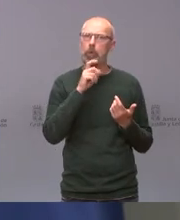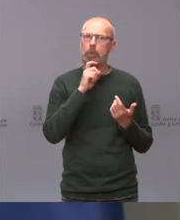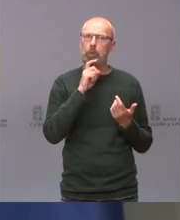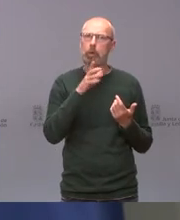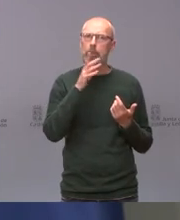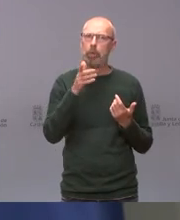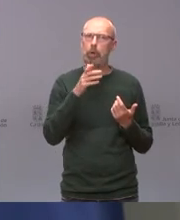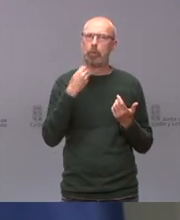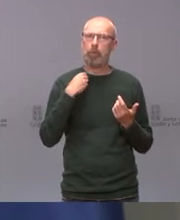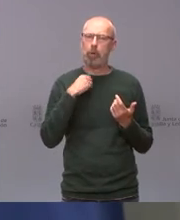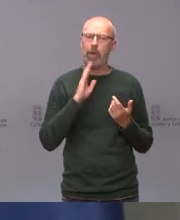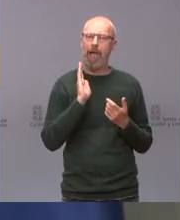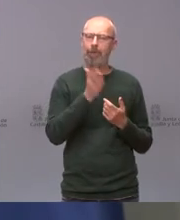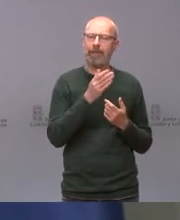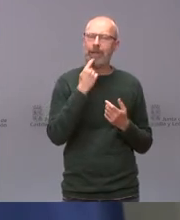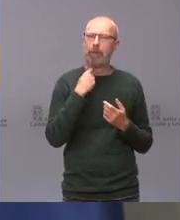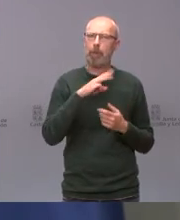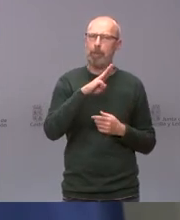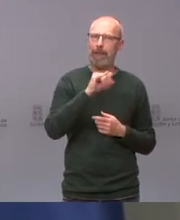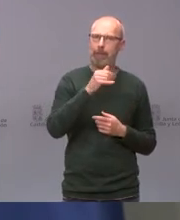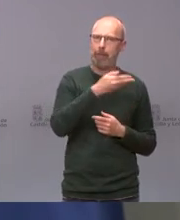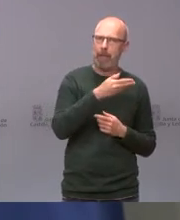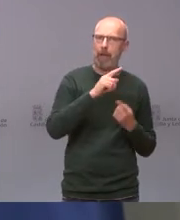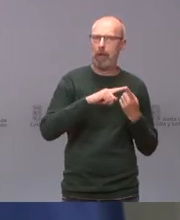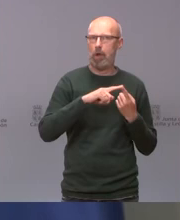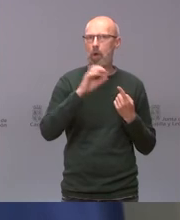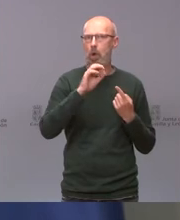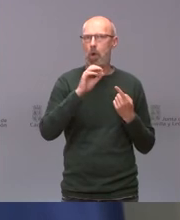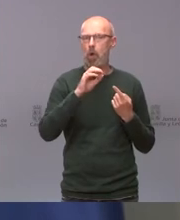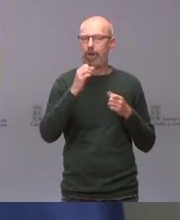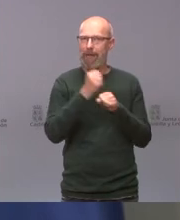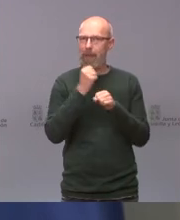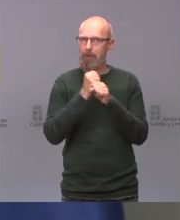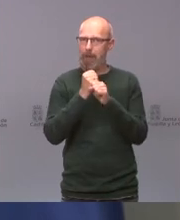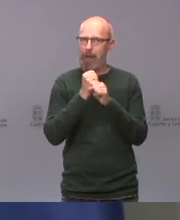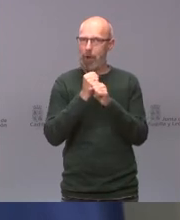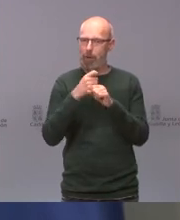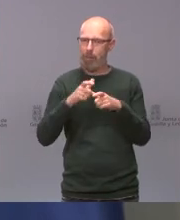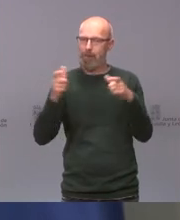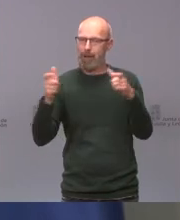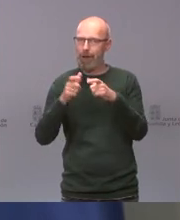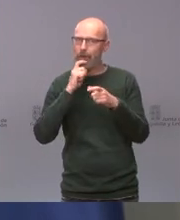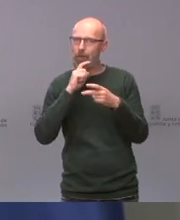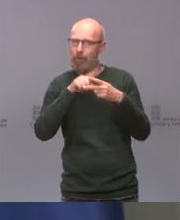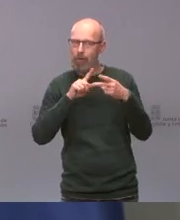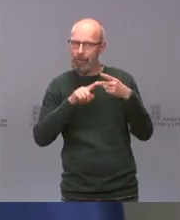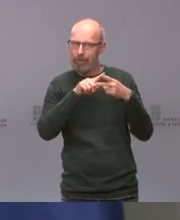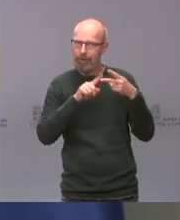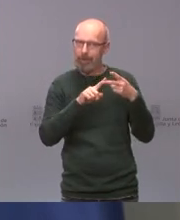caída del PIB y el impacto en la caída y en la evolución del empleo. Y tampoco estamos por debajo de la